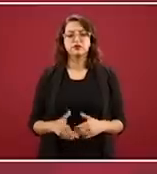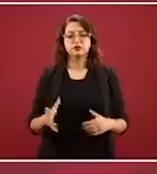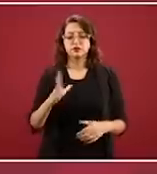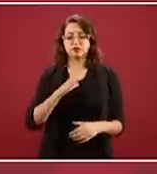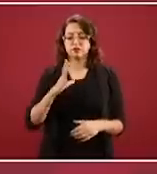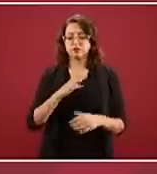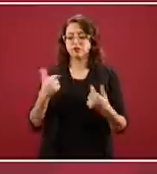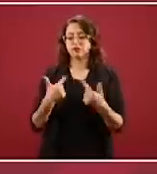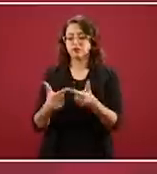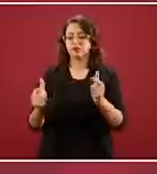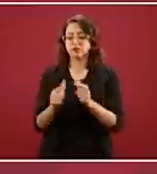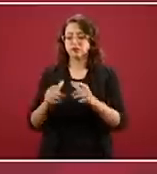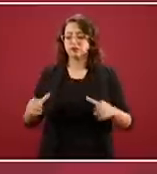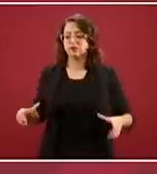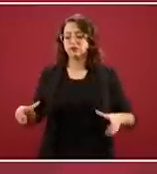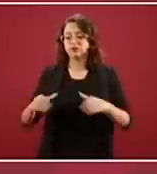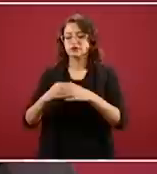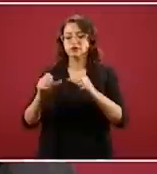inteligencia